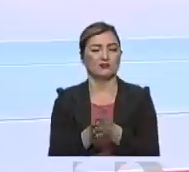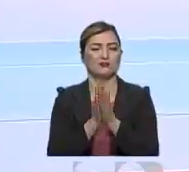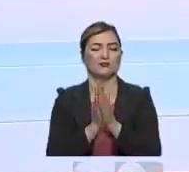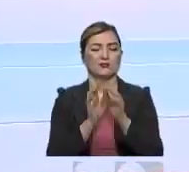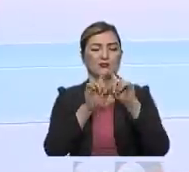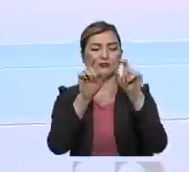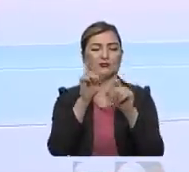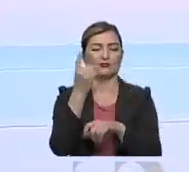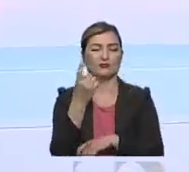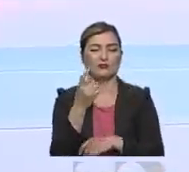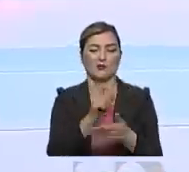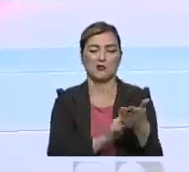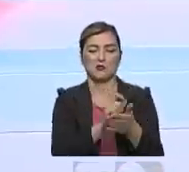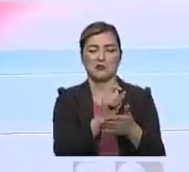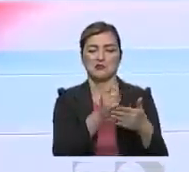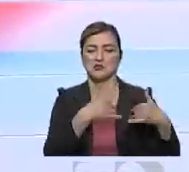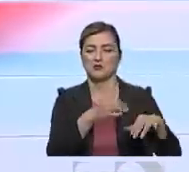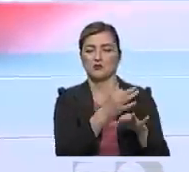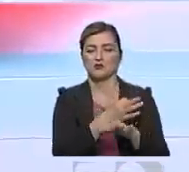de las cooperativas suspendidas.